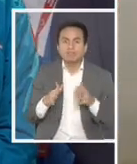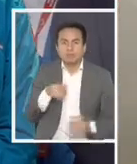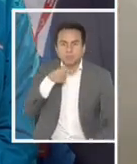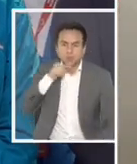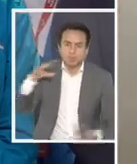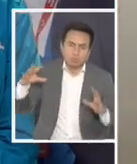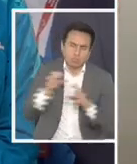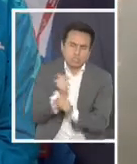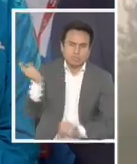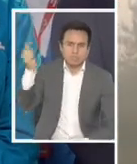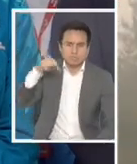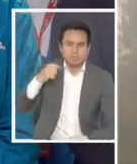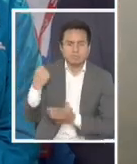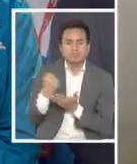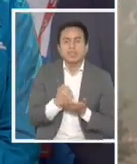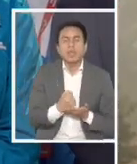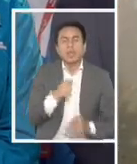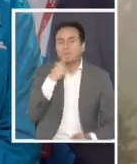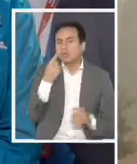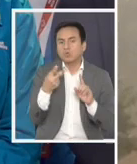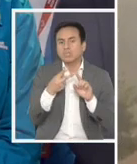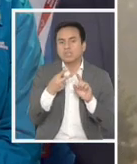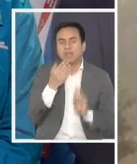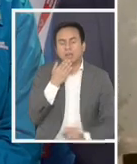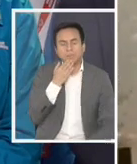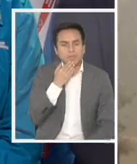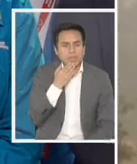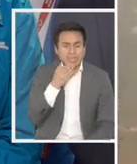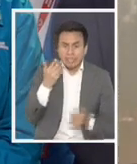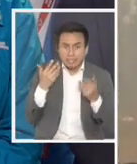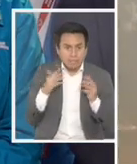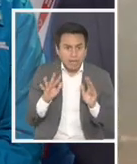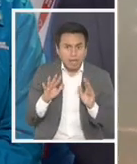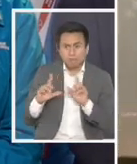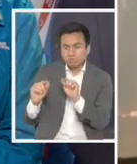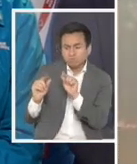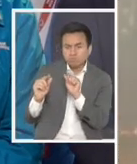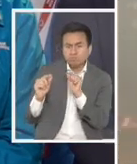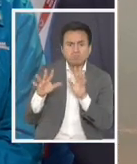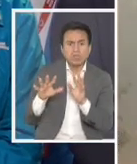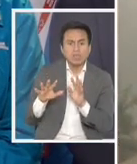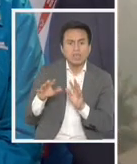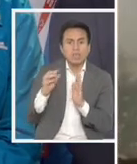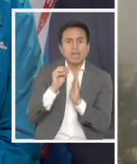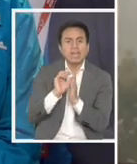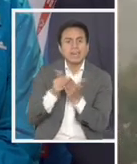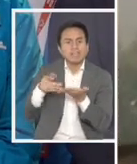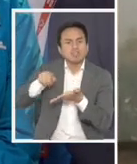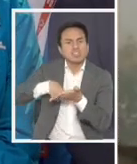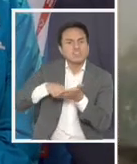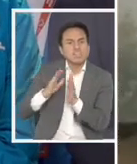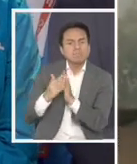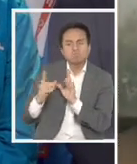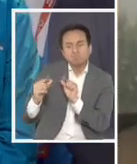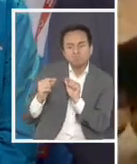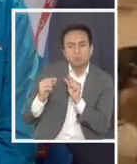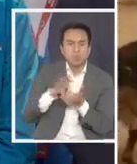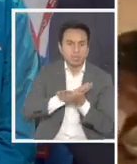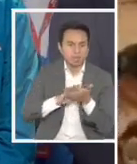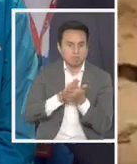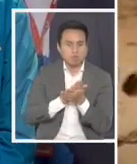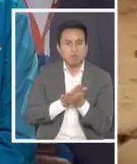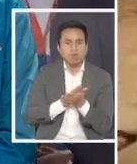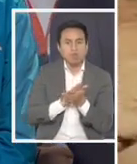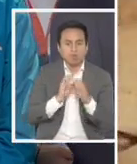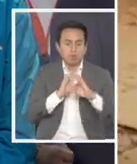pronto posible y otra pregunta también si ya te ya han hablado ha tenido conversaciones con el registro civil para poder tener por ejemplo